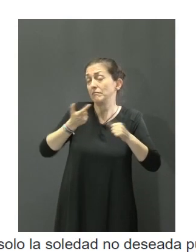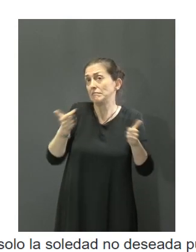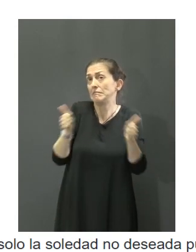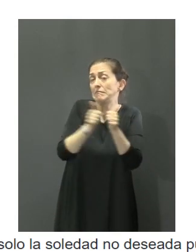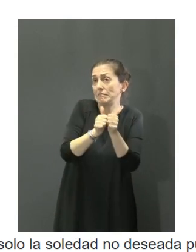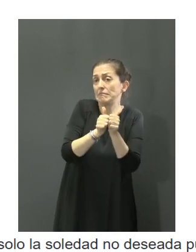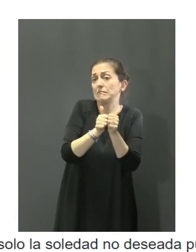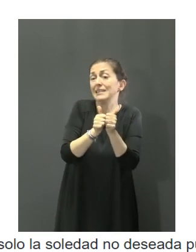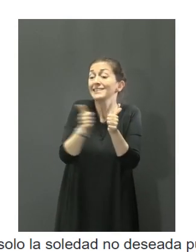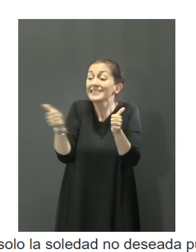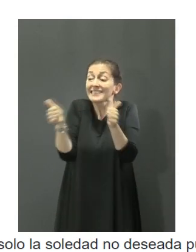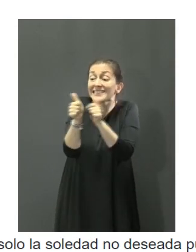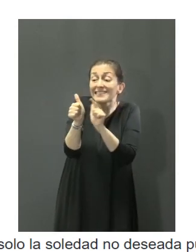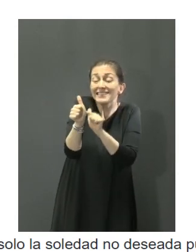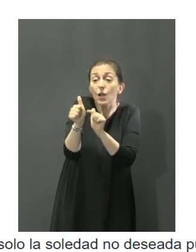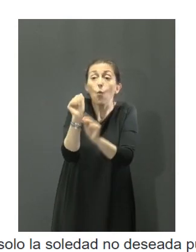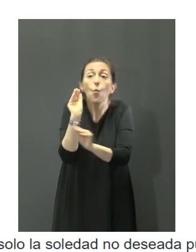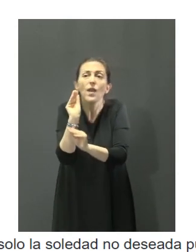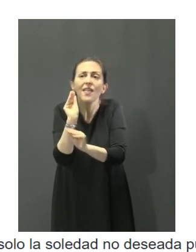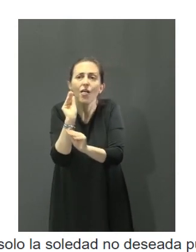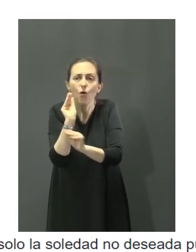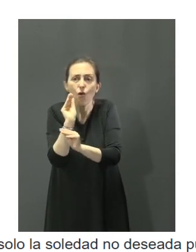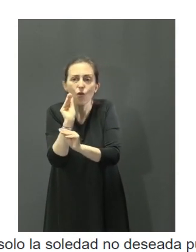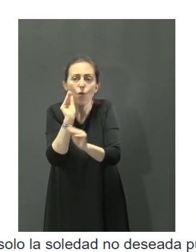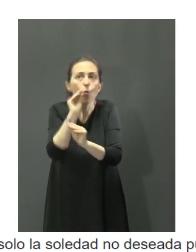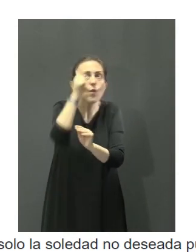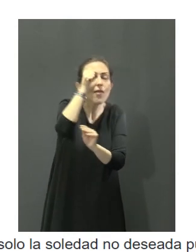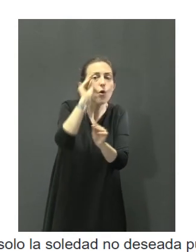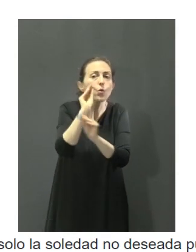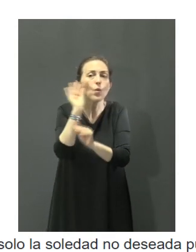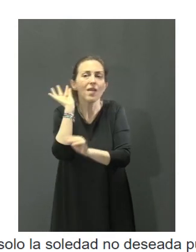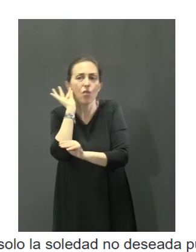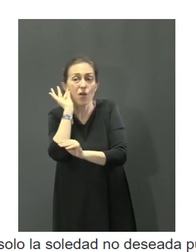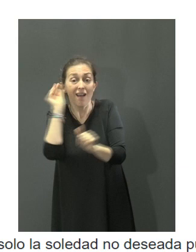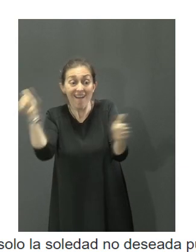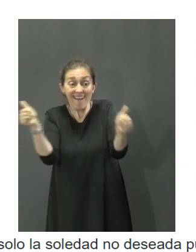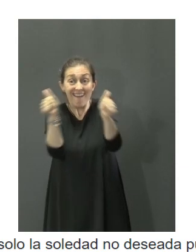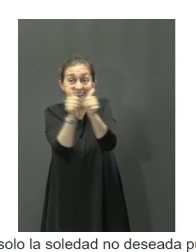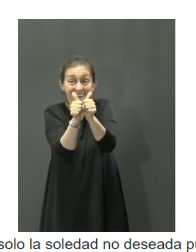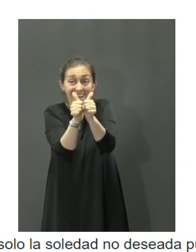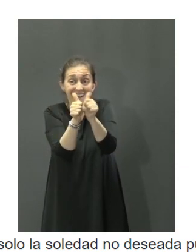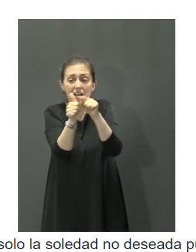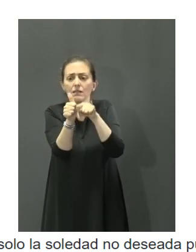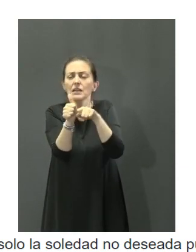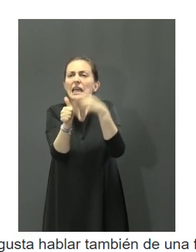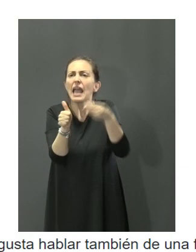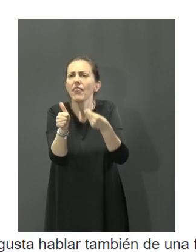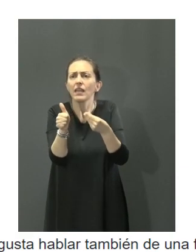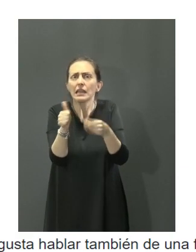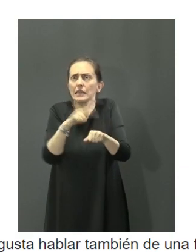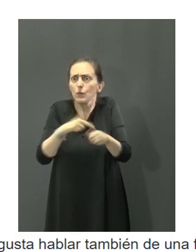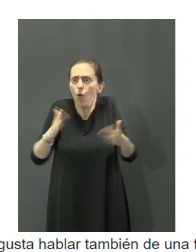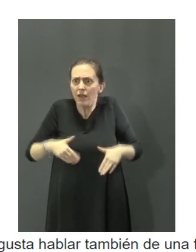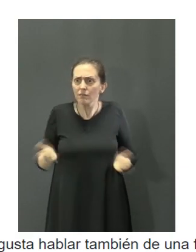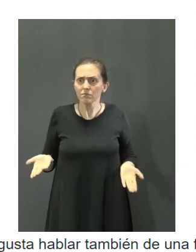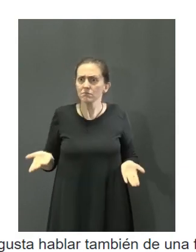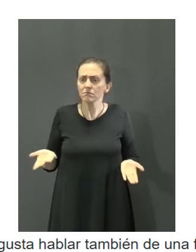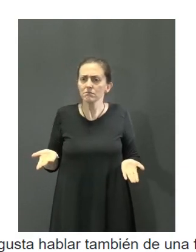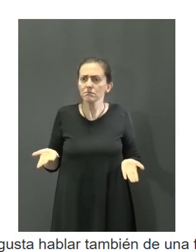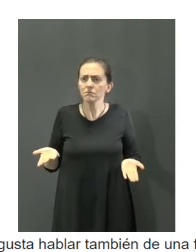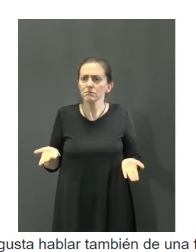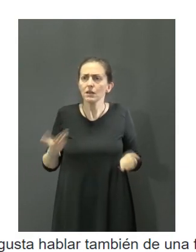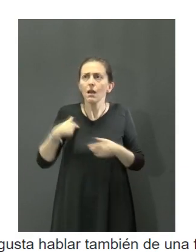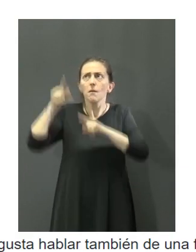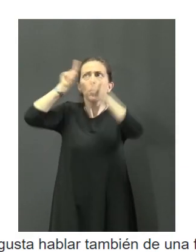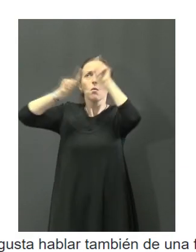personas dependientes, que es la figura del cuidador o de la cuidadora, donde apenas tienen tiempo para transmitir